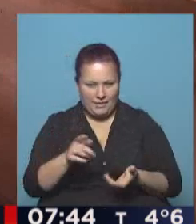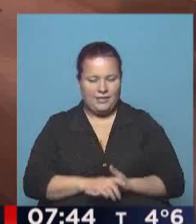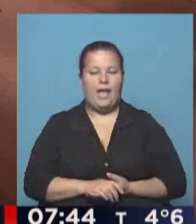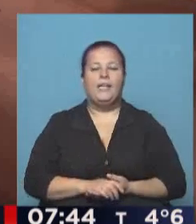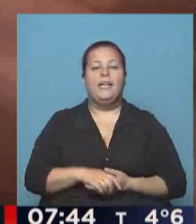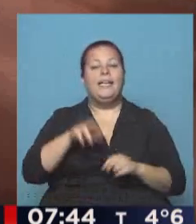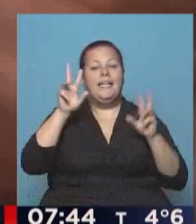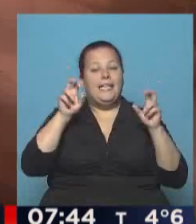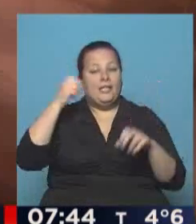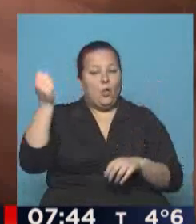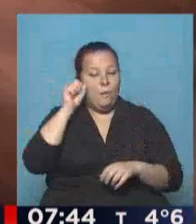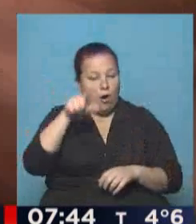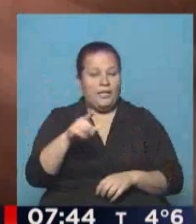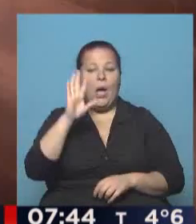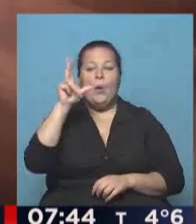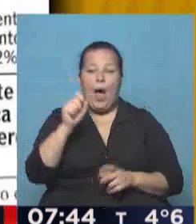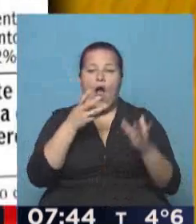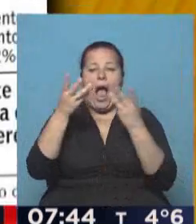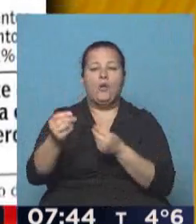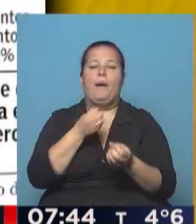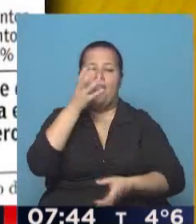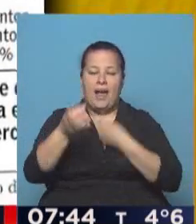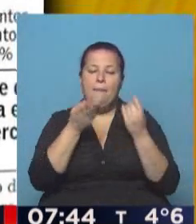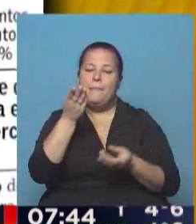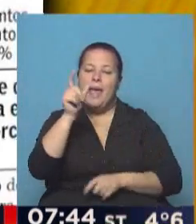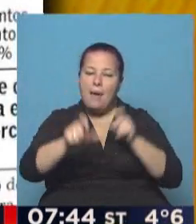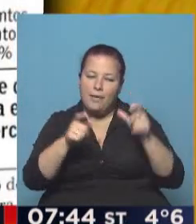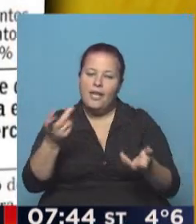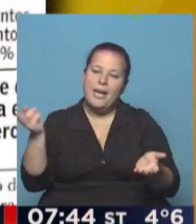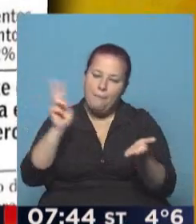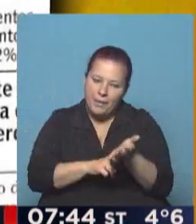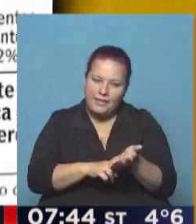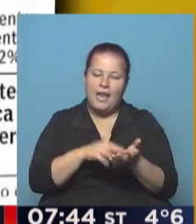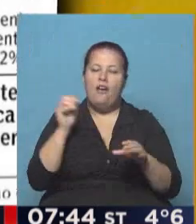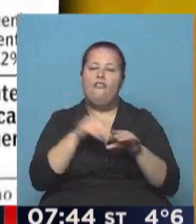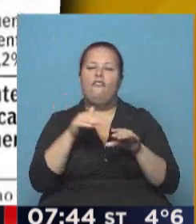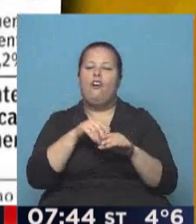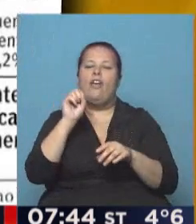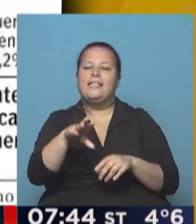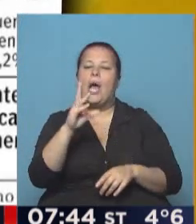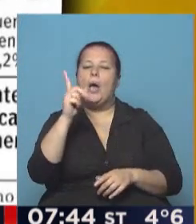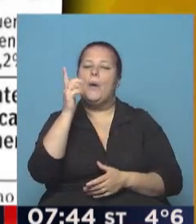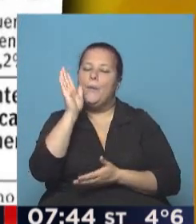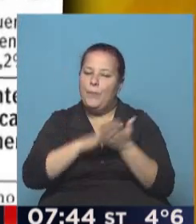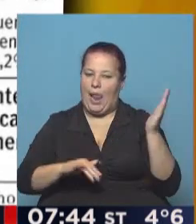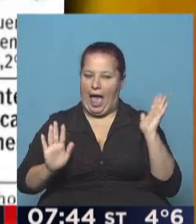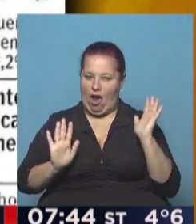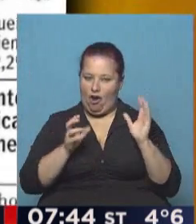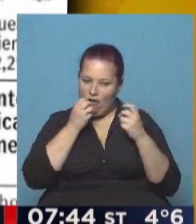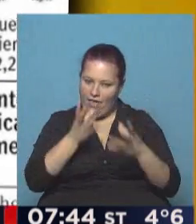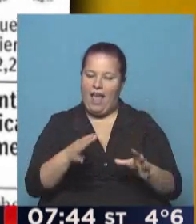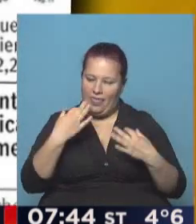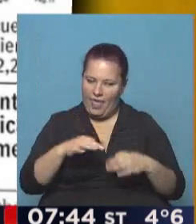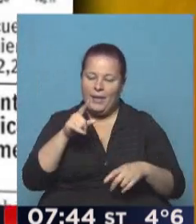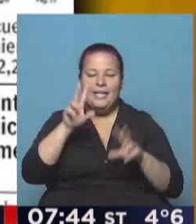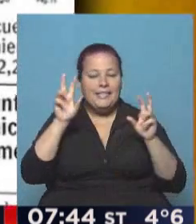¿eh? Uno de los títulos centrales, bancos ayudan al blanqueo, piden a clientes ratificar sus fondos que están en blanco.